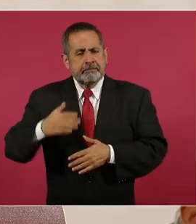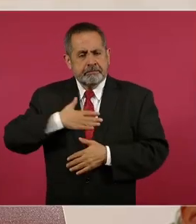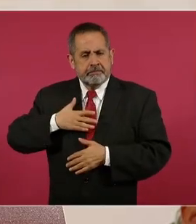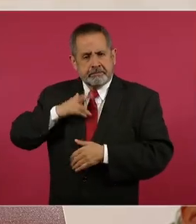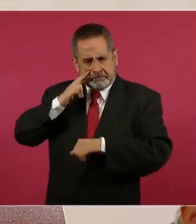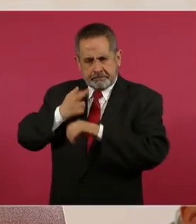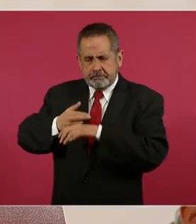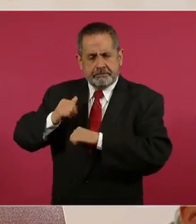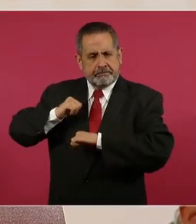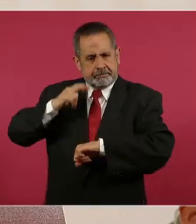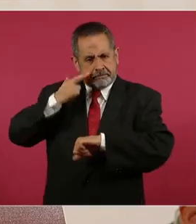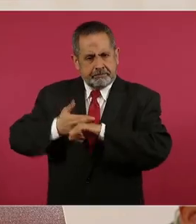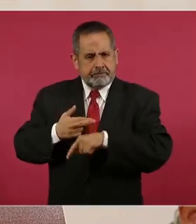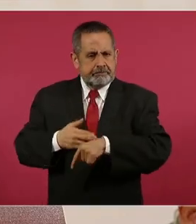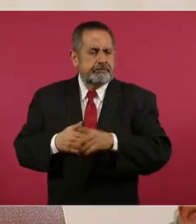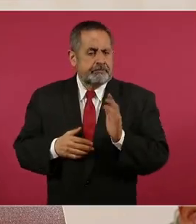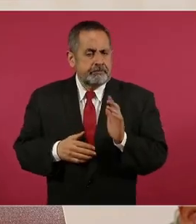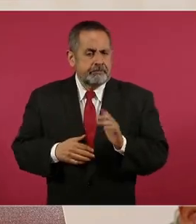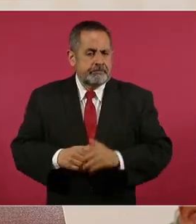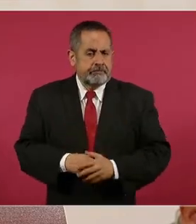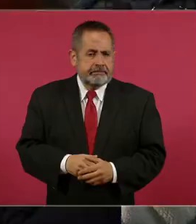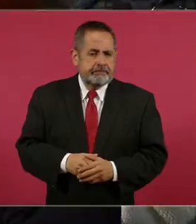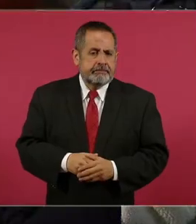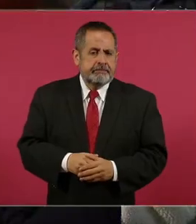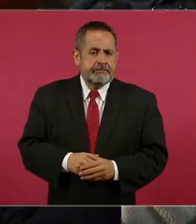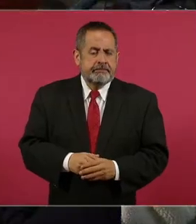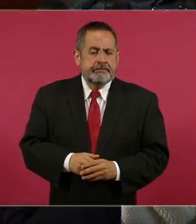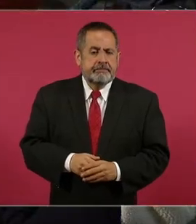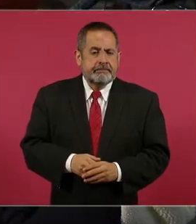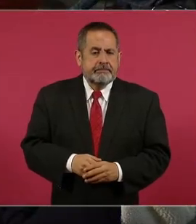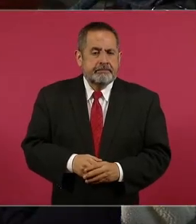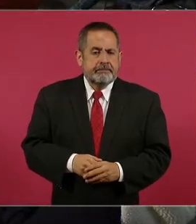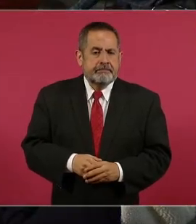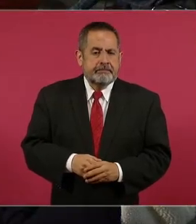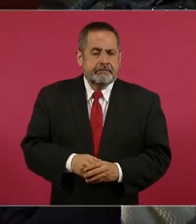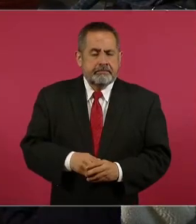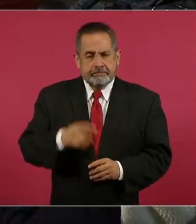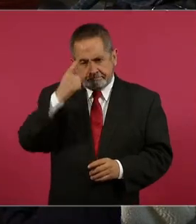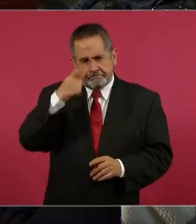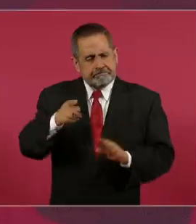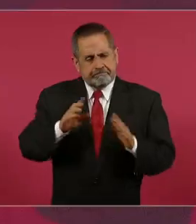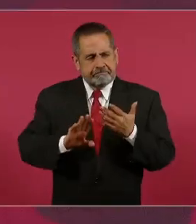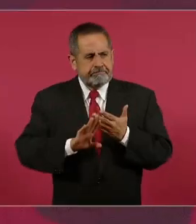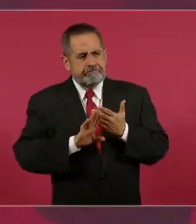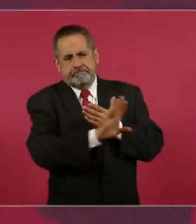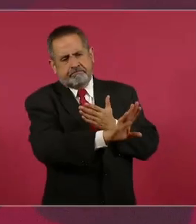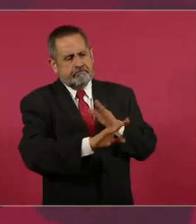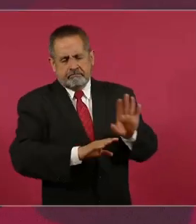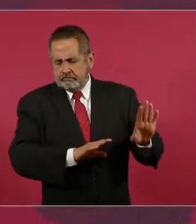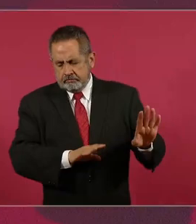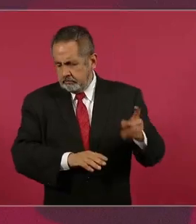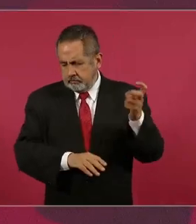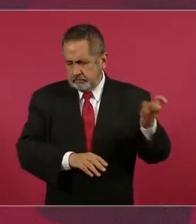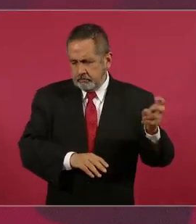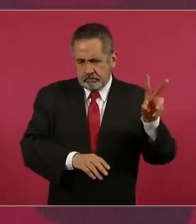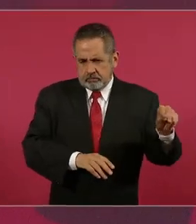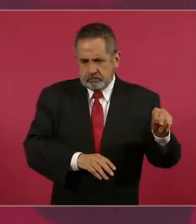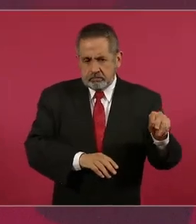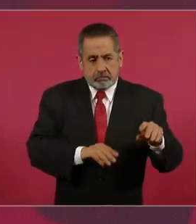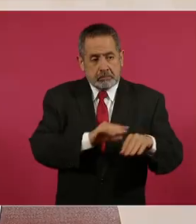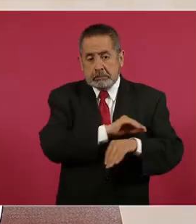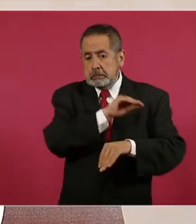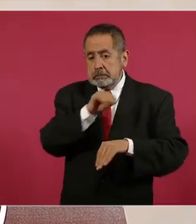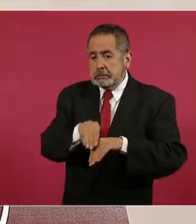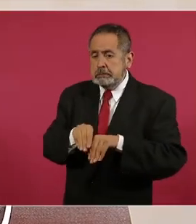corresponde para que se evite el que se